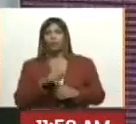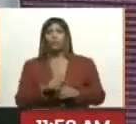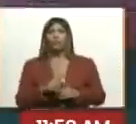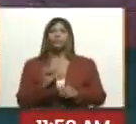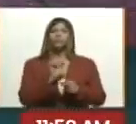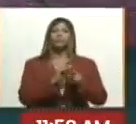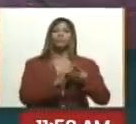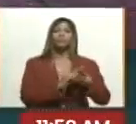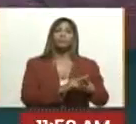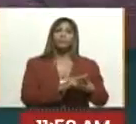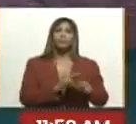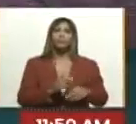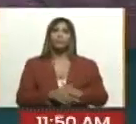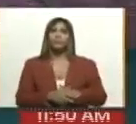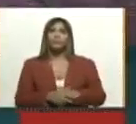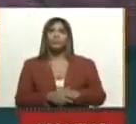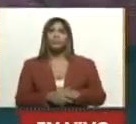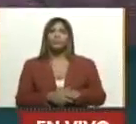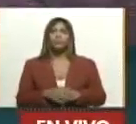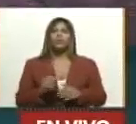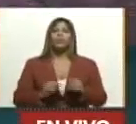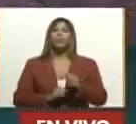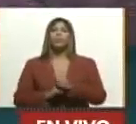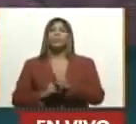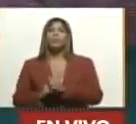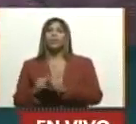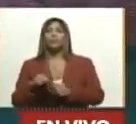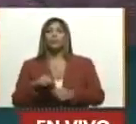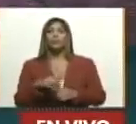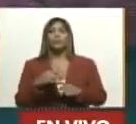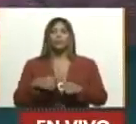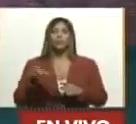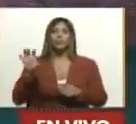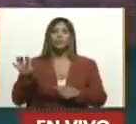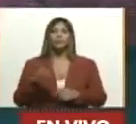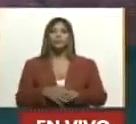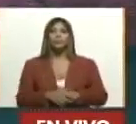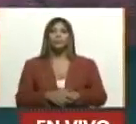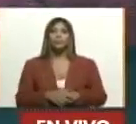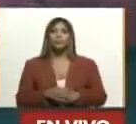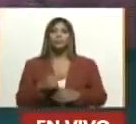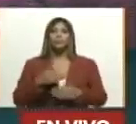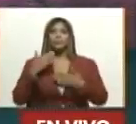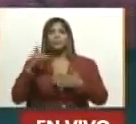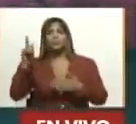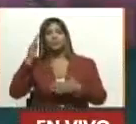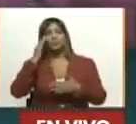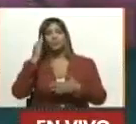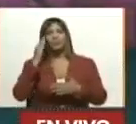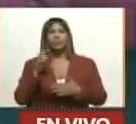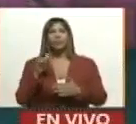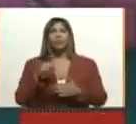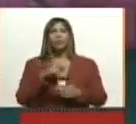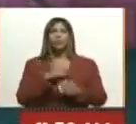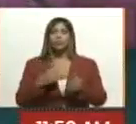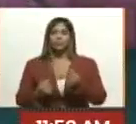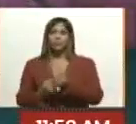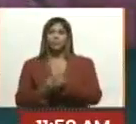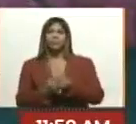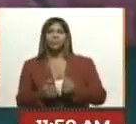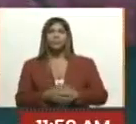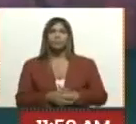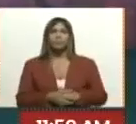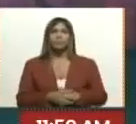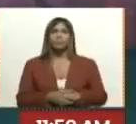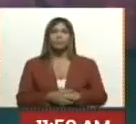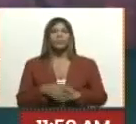enterrado vivo en la base naval del Callao. Y nosotros queremos que él sepa que estamos con él. Tenemos